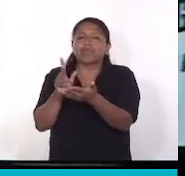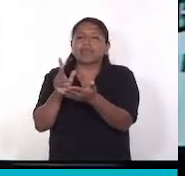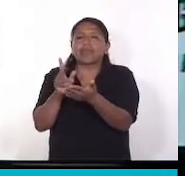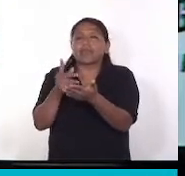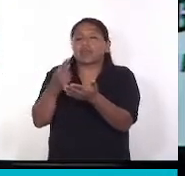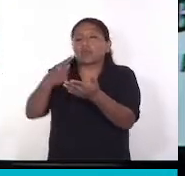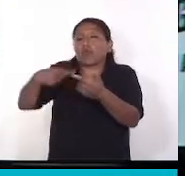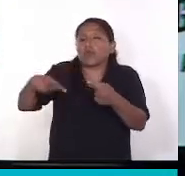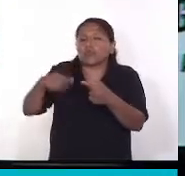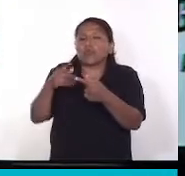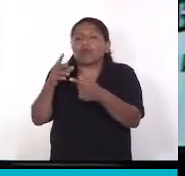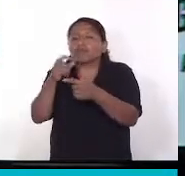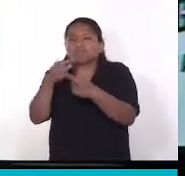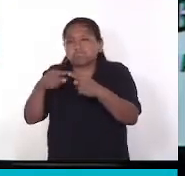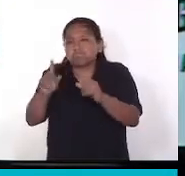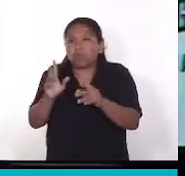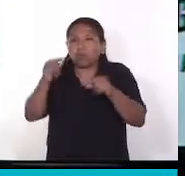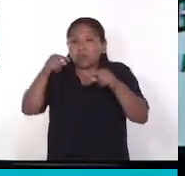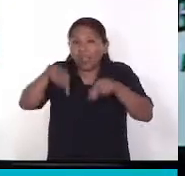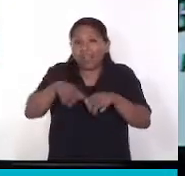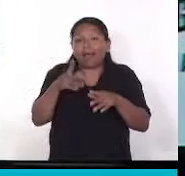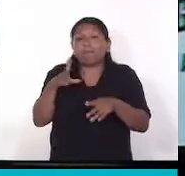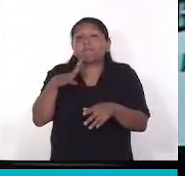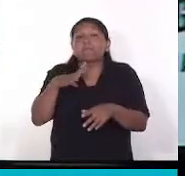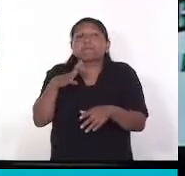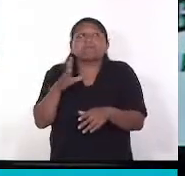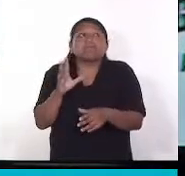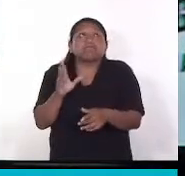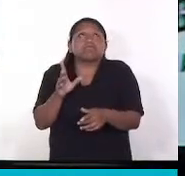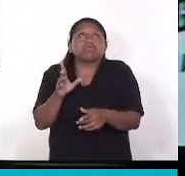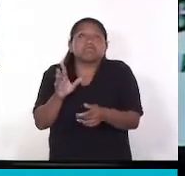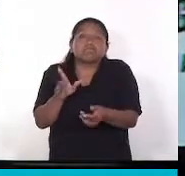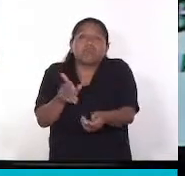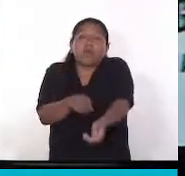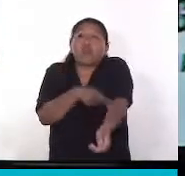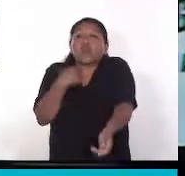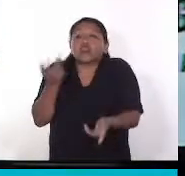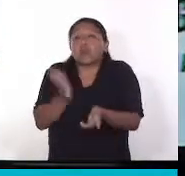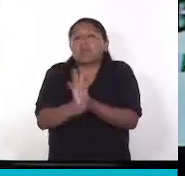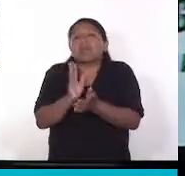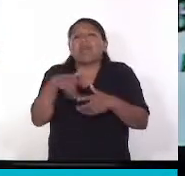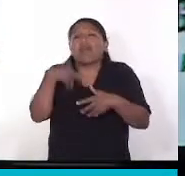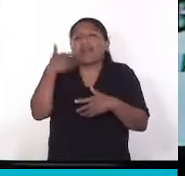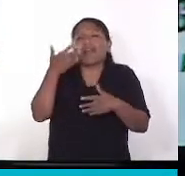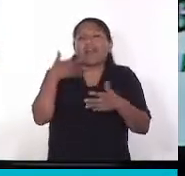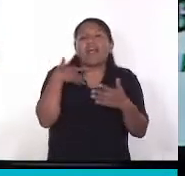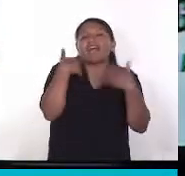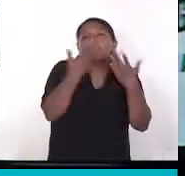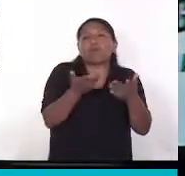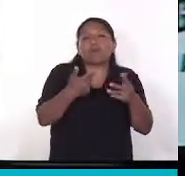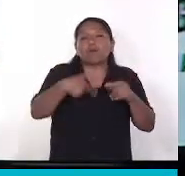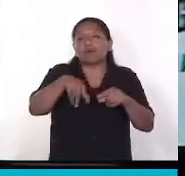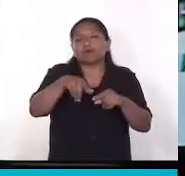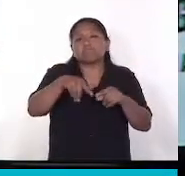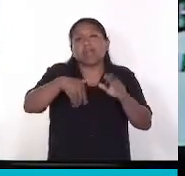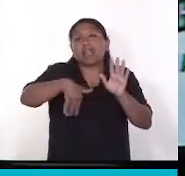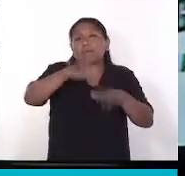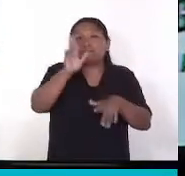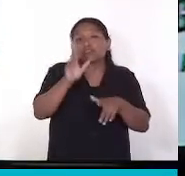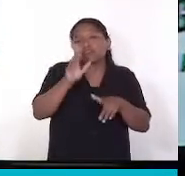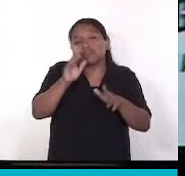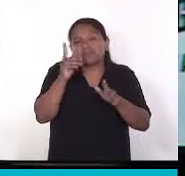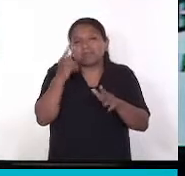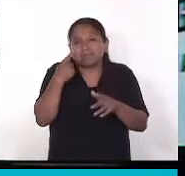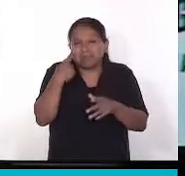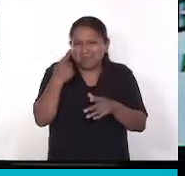aseveración. El uso y costumbre era en esta legislatura que entonces se votaba a favor en la inmensa mayoría de los casos. Vemos